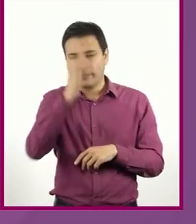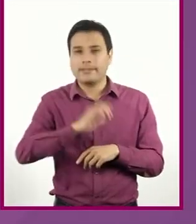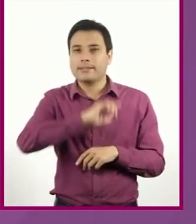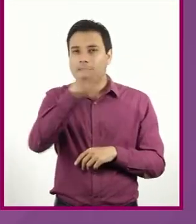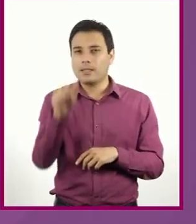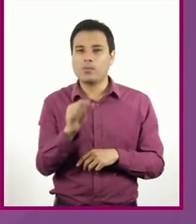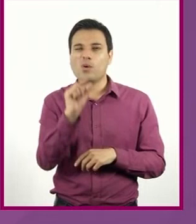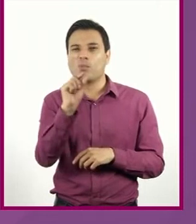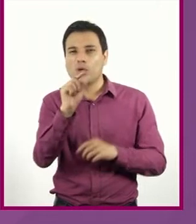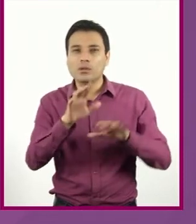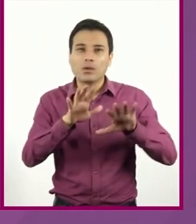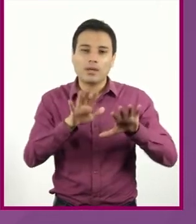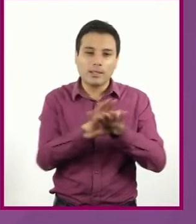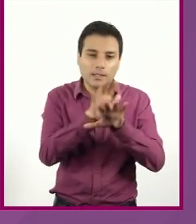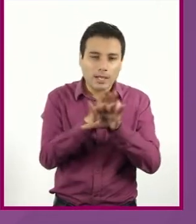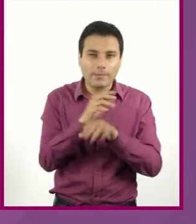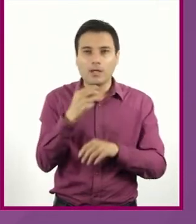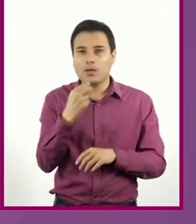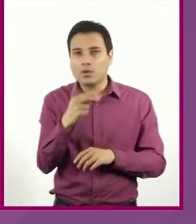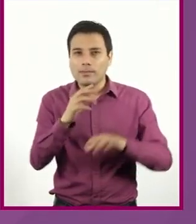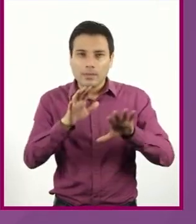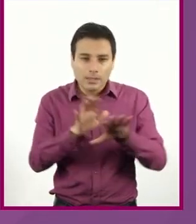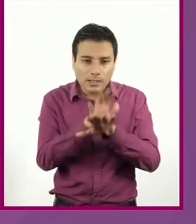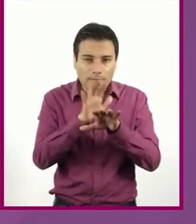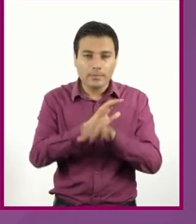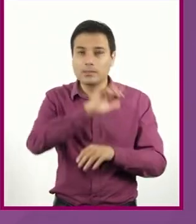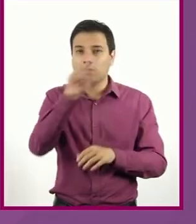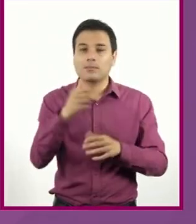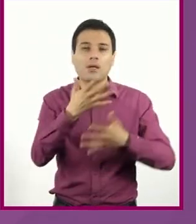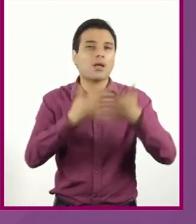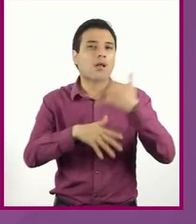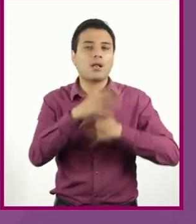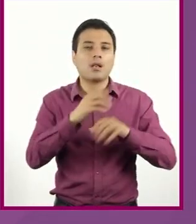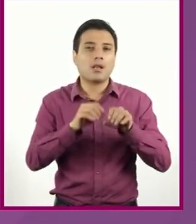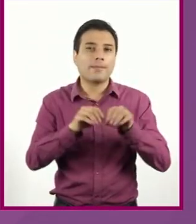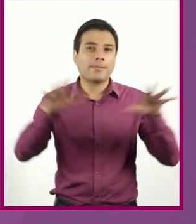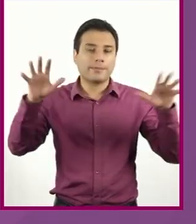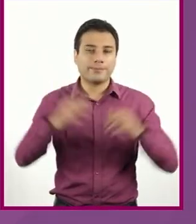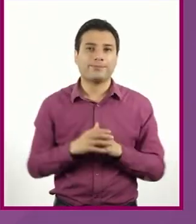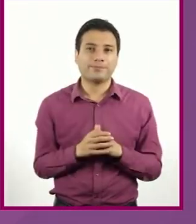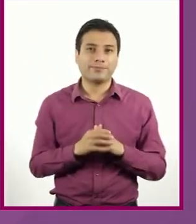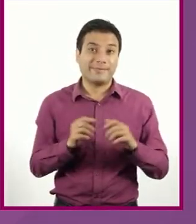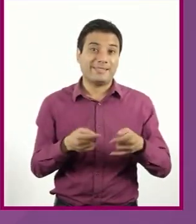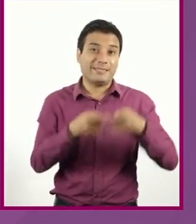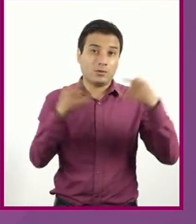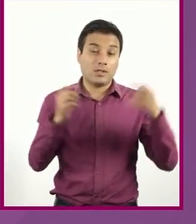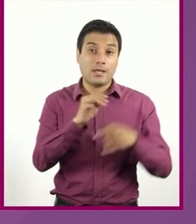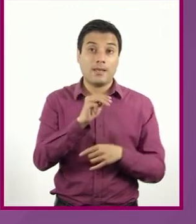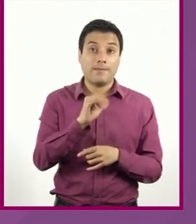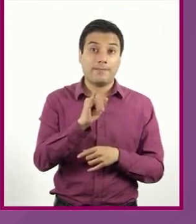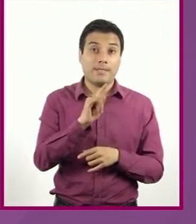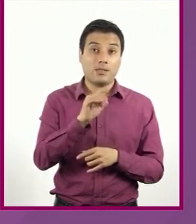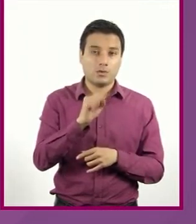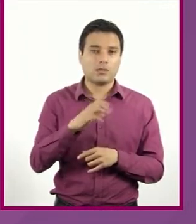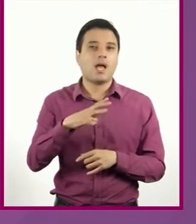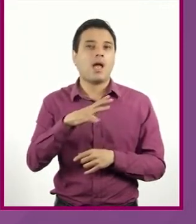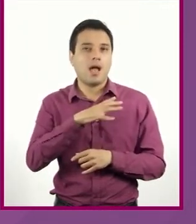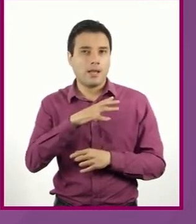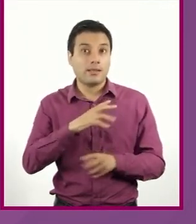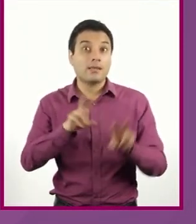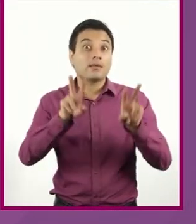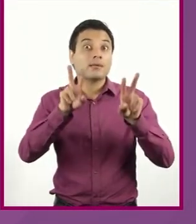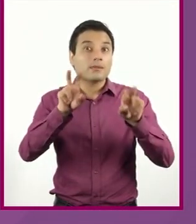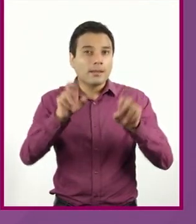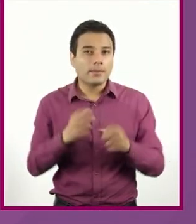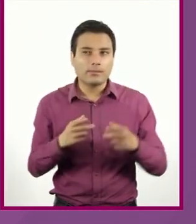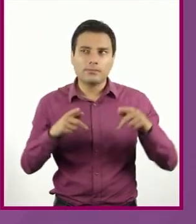con distintos nombres entre los pueblos. Los mitos también dan cuenta de que existen temas y preocupaciones